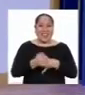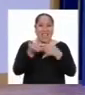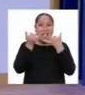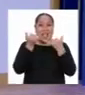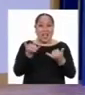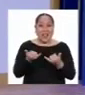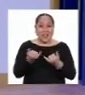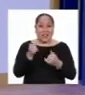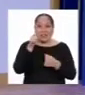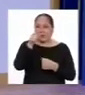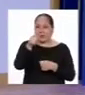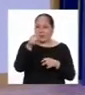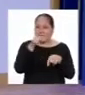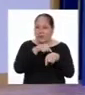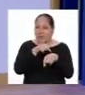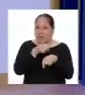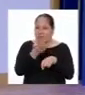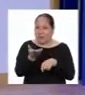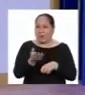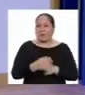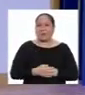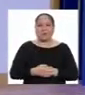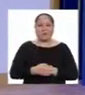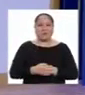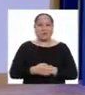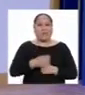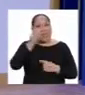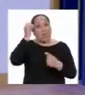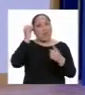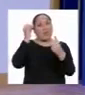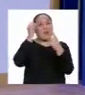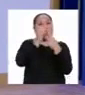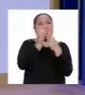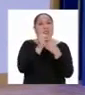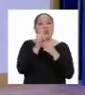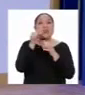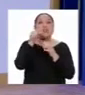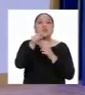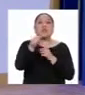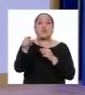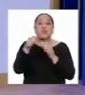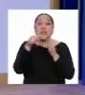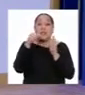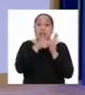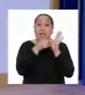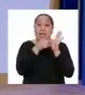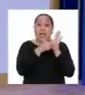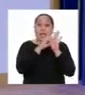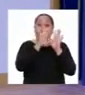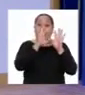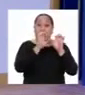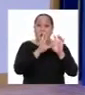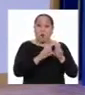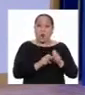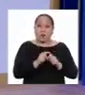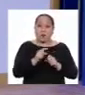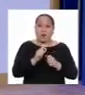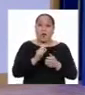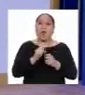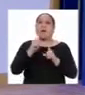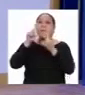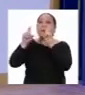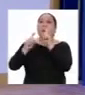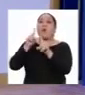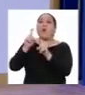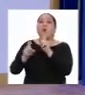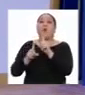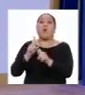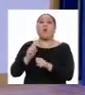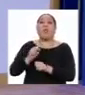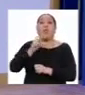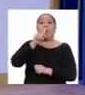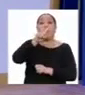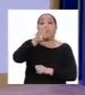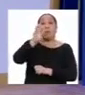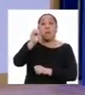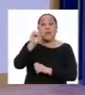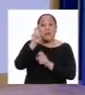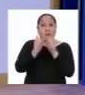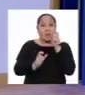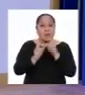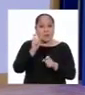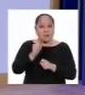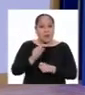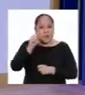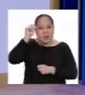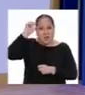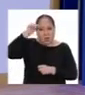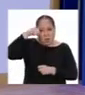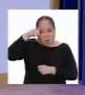Ahora les llegó el turno a ustedes. El reto es que apliquen nuestra encuesta a 20 personas. Recuerden que la muestra debe